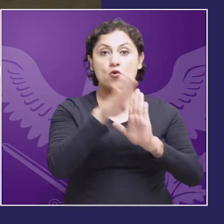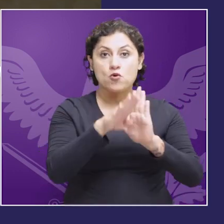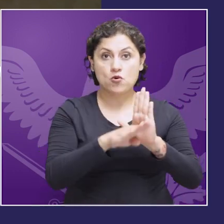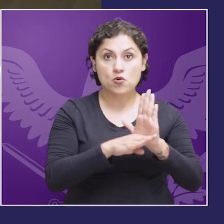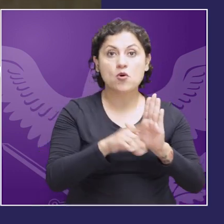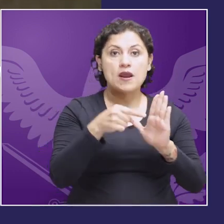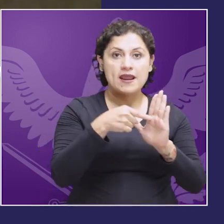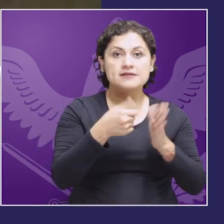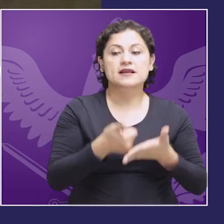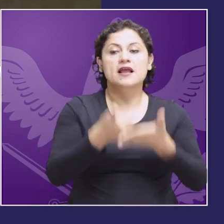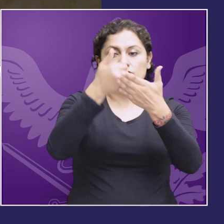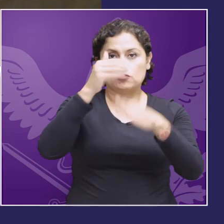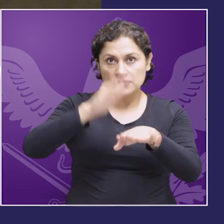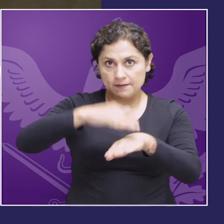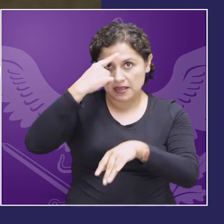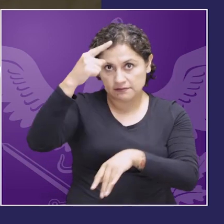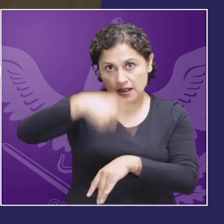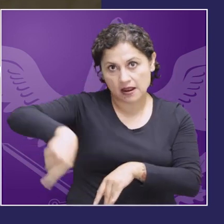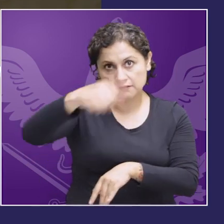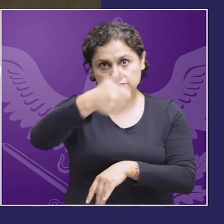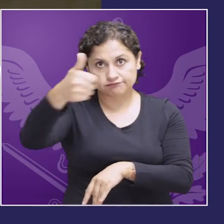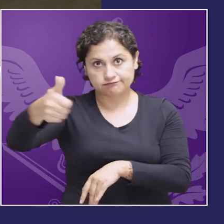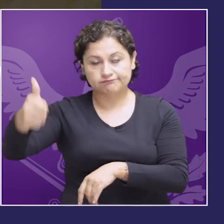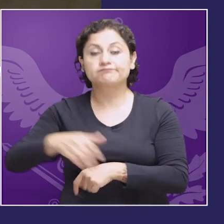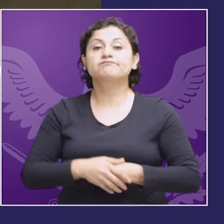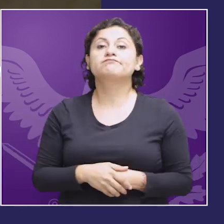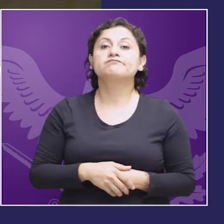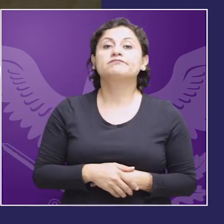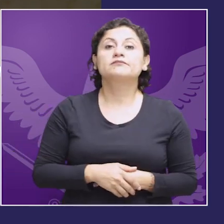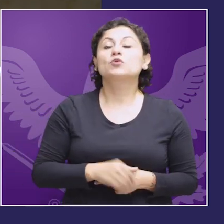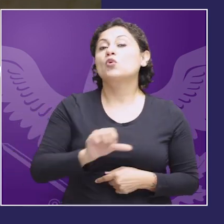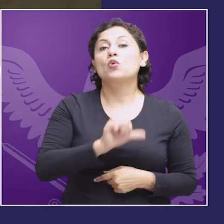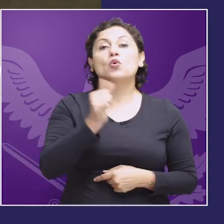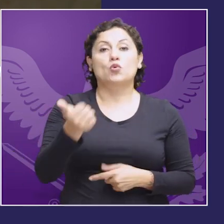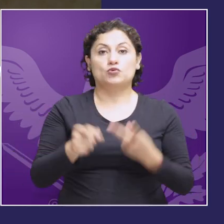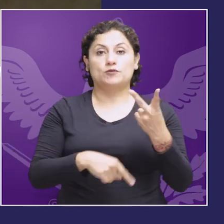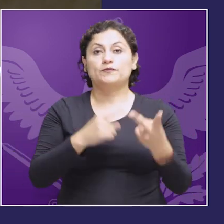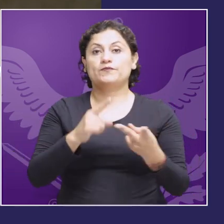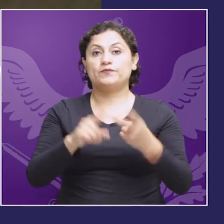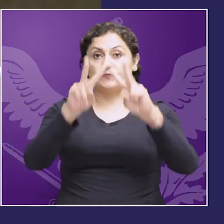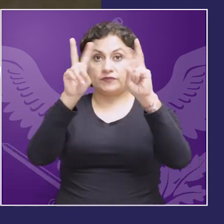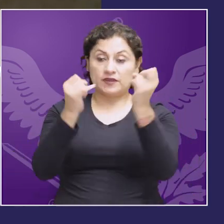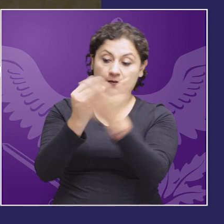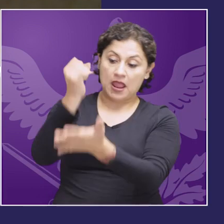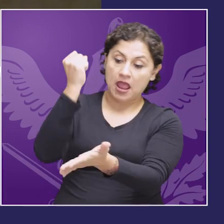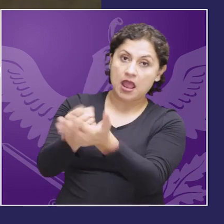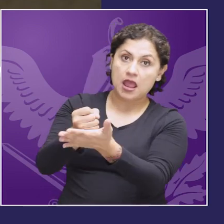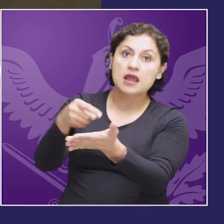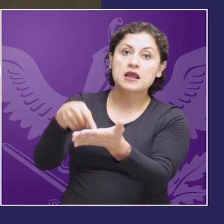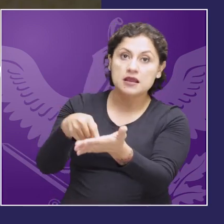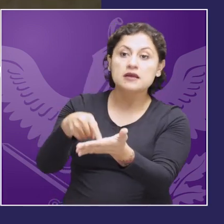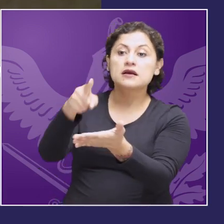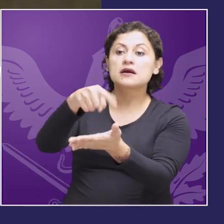El tema de las sentencias, dar a conocer buenas sentencias, sin duda es fundamental, y la labor